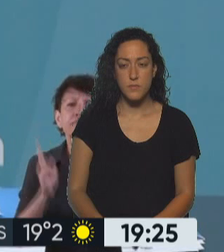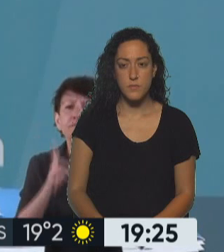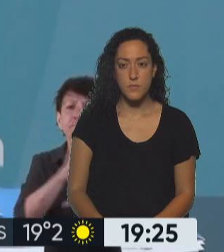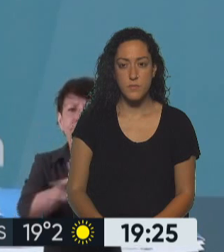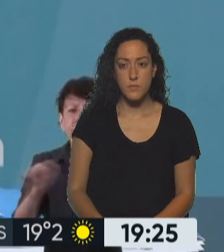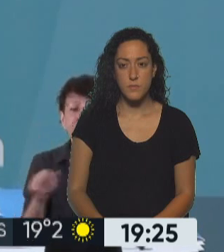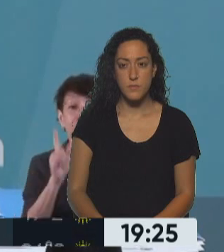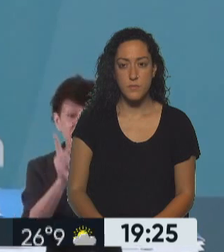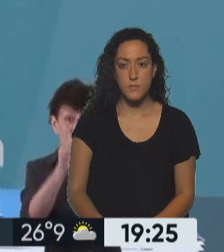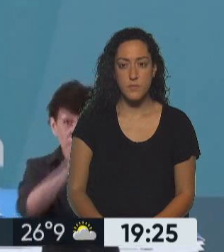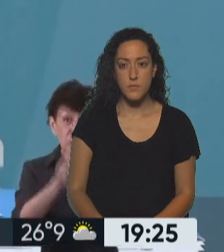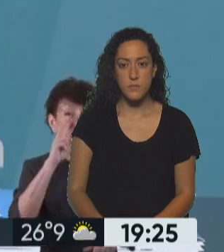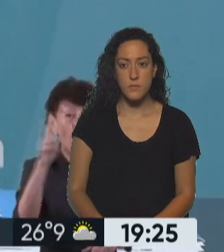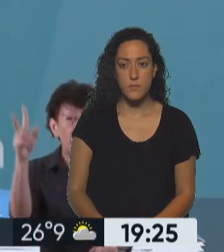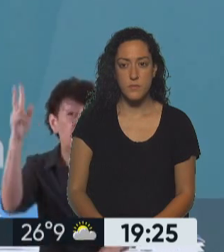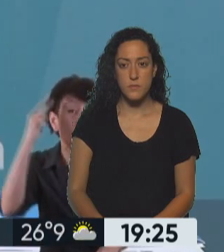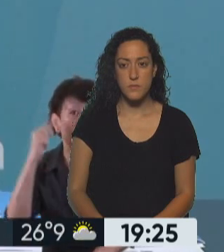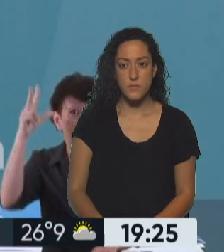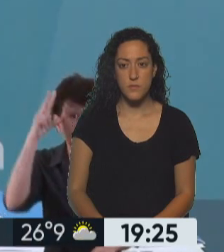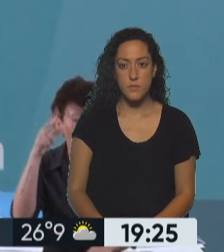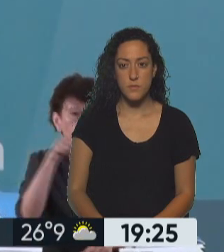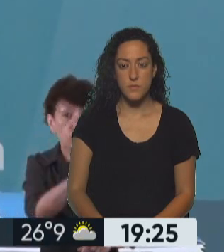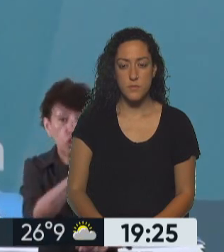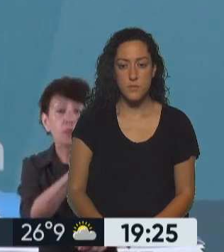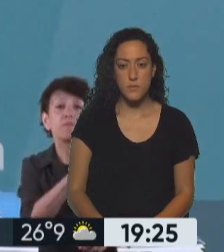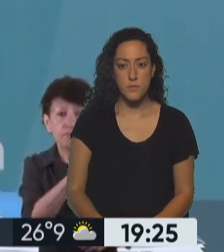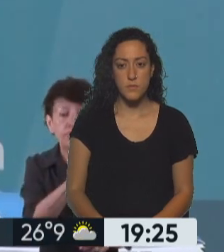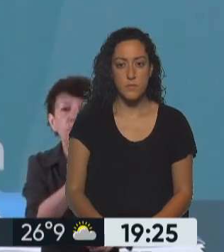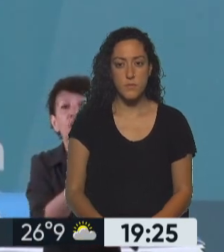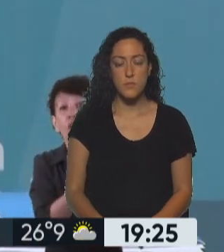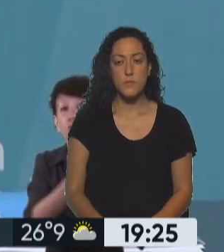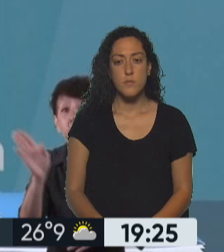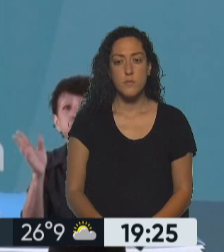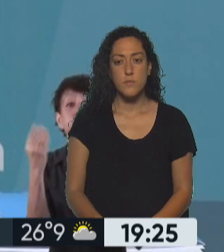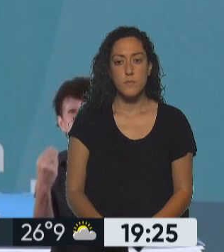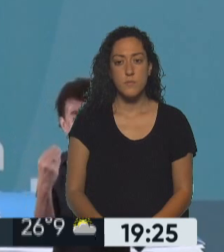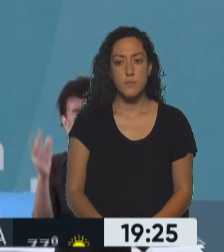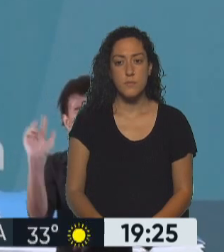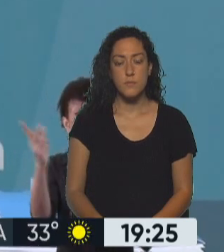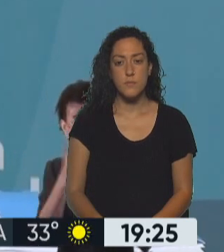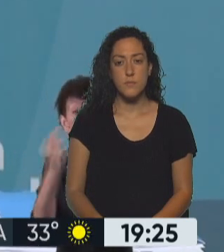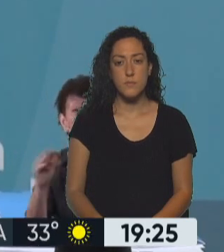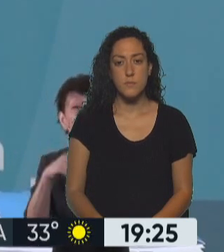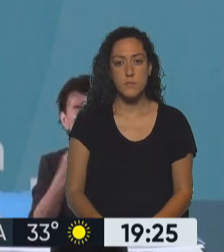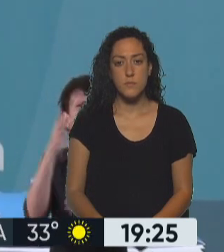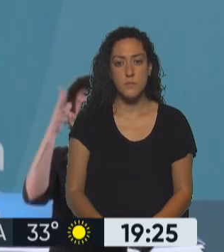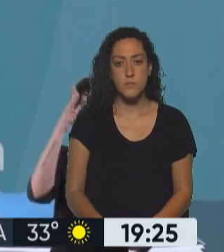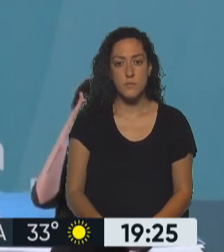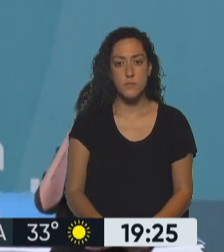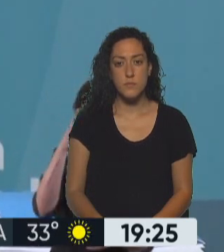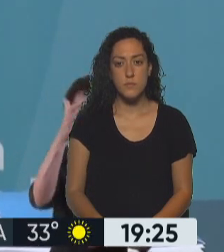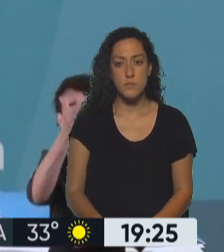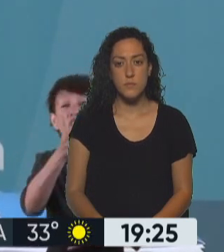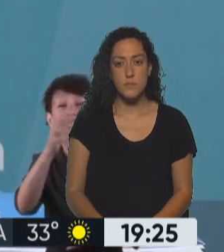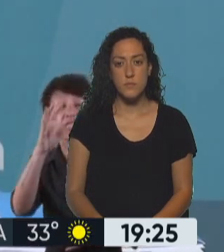esas 2.098 personas han accedido al mercado de cambio por un monto total de